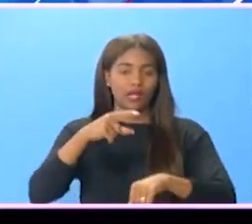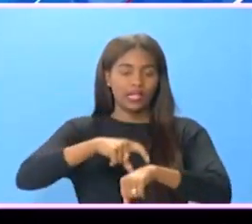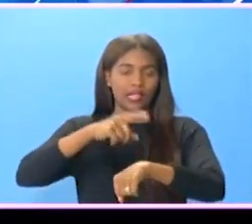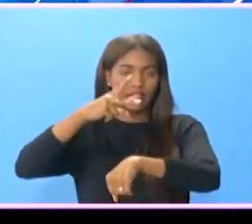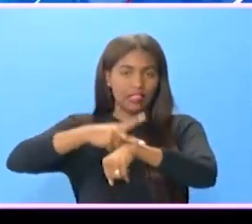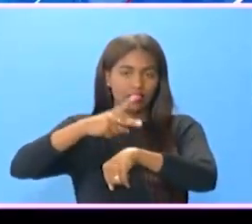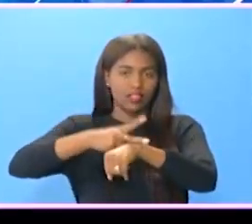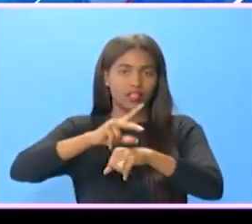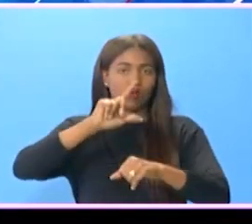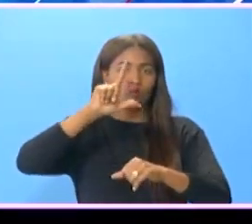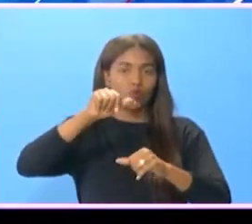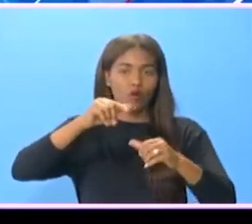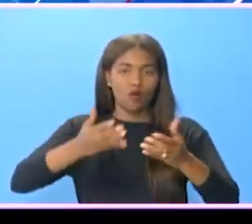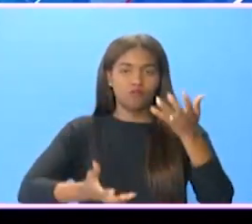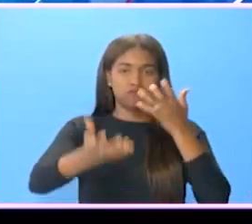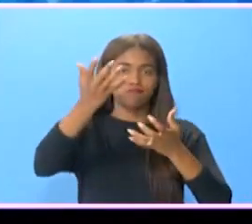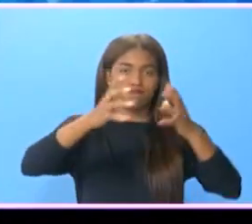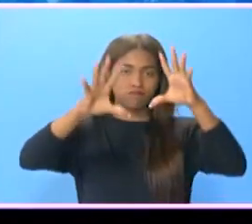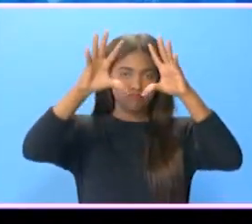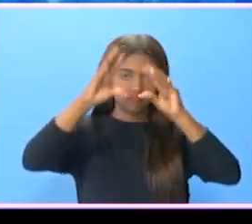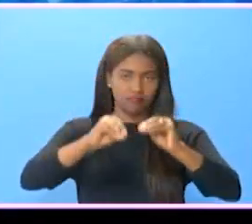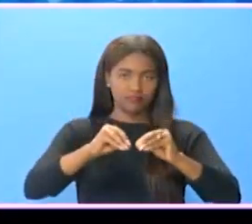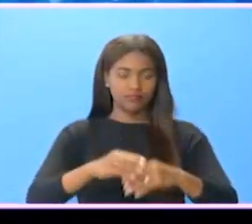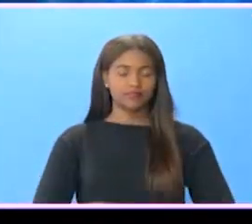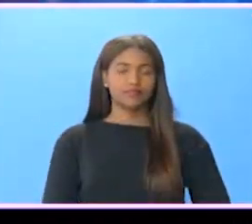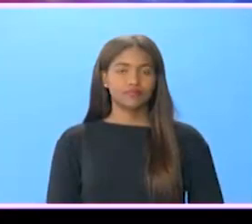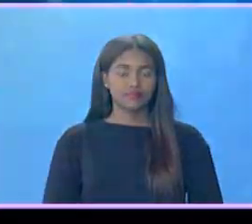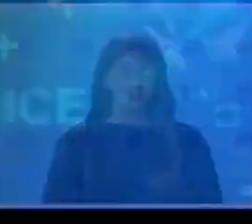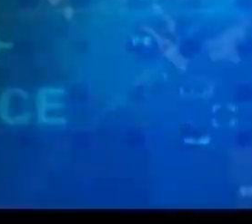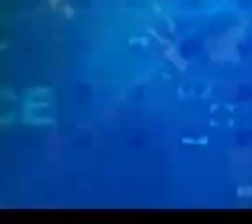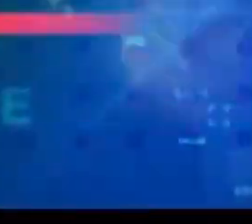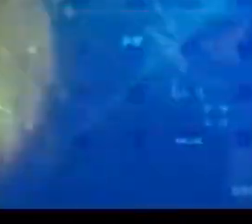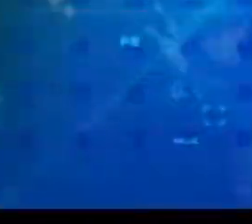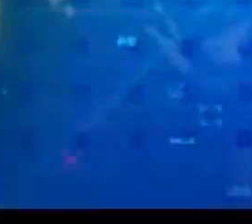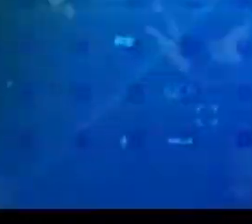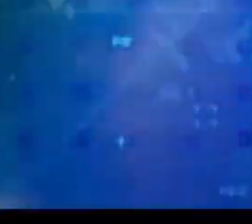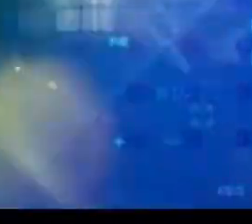tarde fueron sofocadas las llamas.